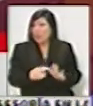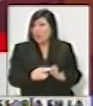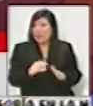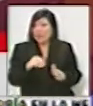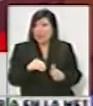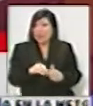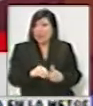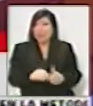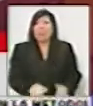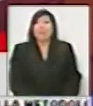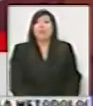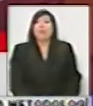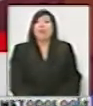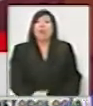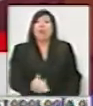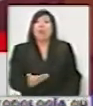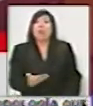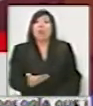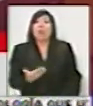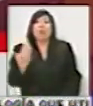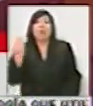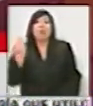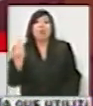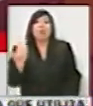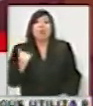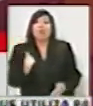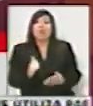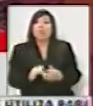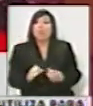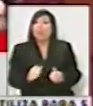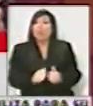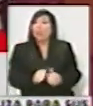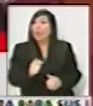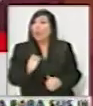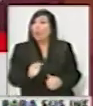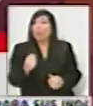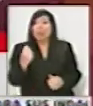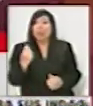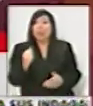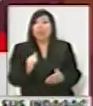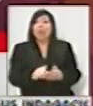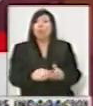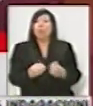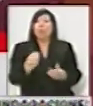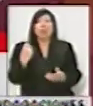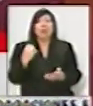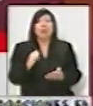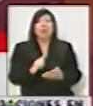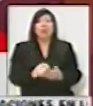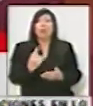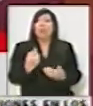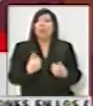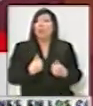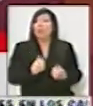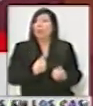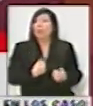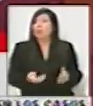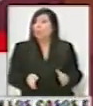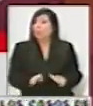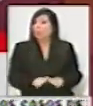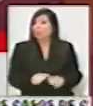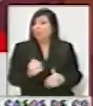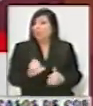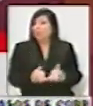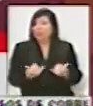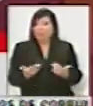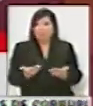plantear simplemente que haya una antigüedad, lo que hace es que la ciudadanía entienda y que muchos entendamos que lo único que pretende es cerrarle el paso a quienes están en